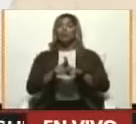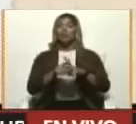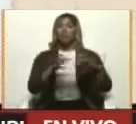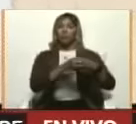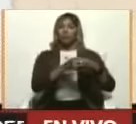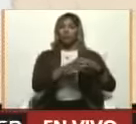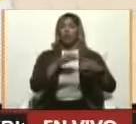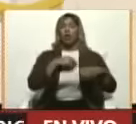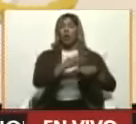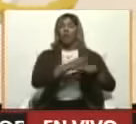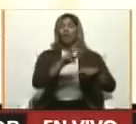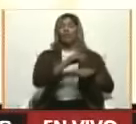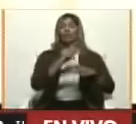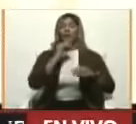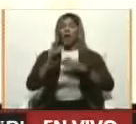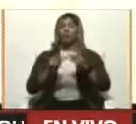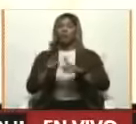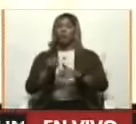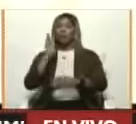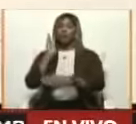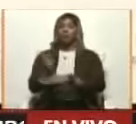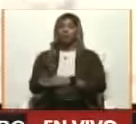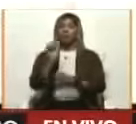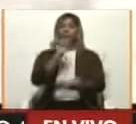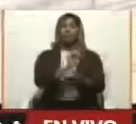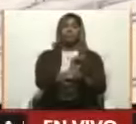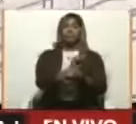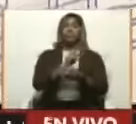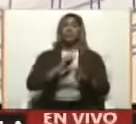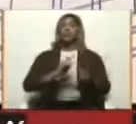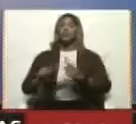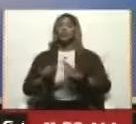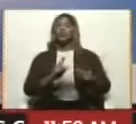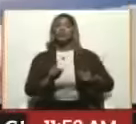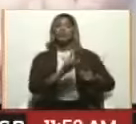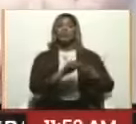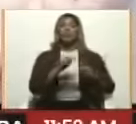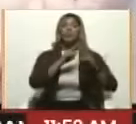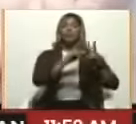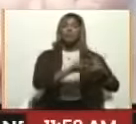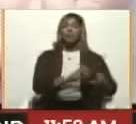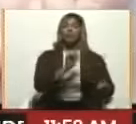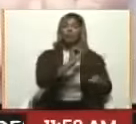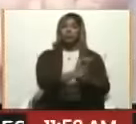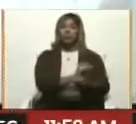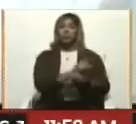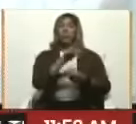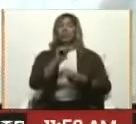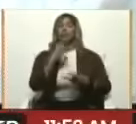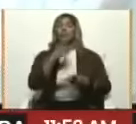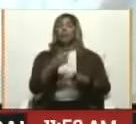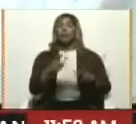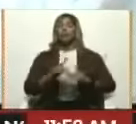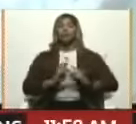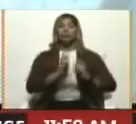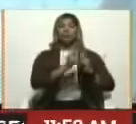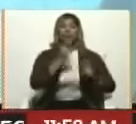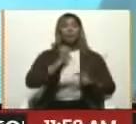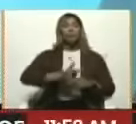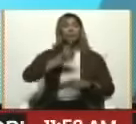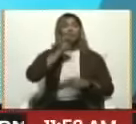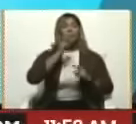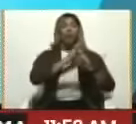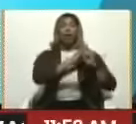Estado venezolano la acción penal, ordena y dirige las investigaciones penales y a la vez tiene la atribución de velar por